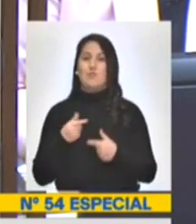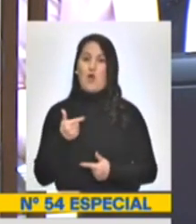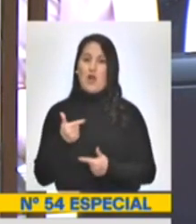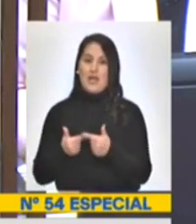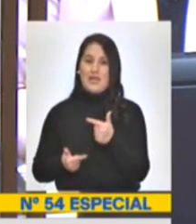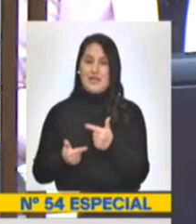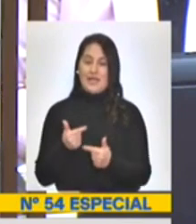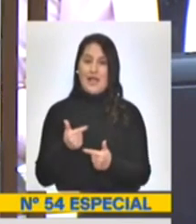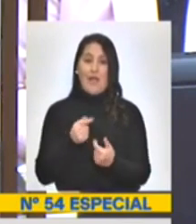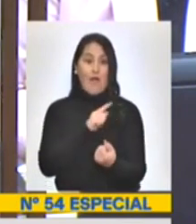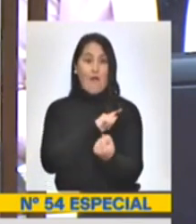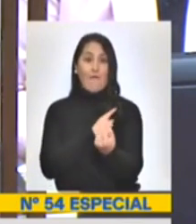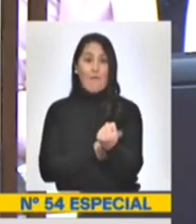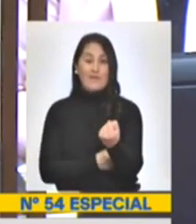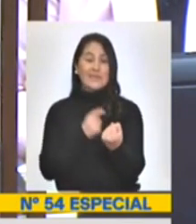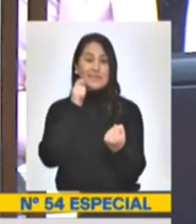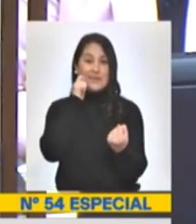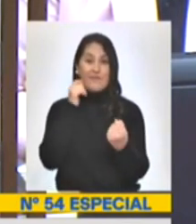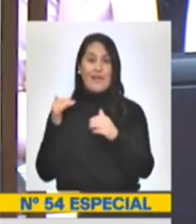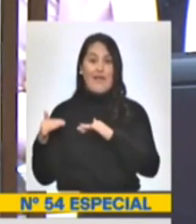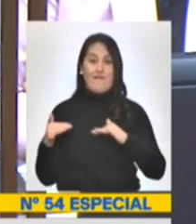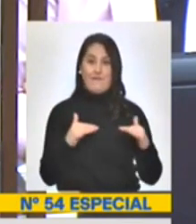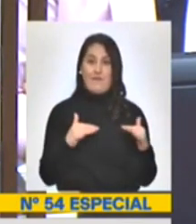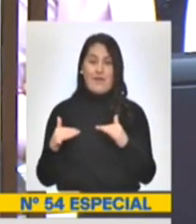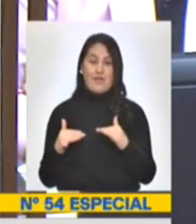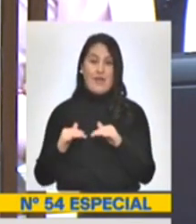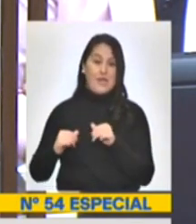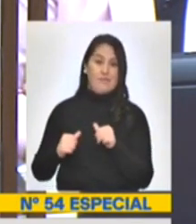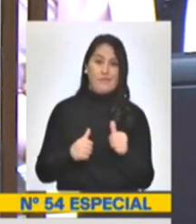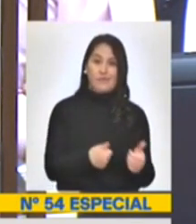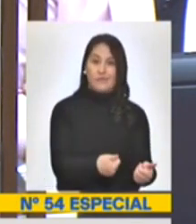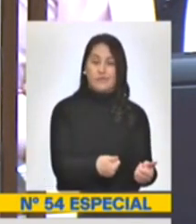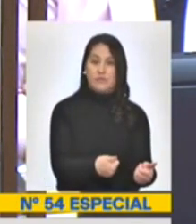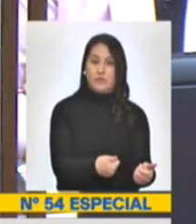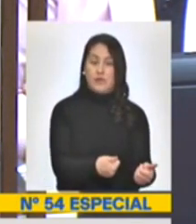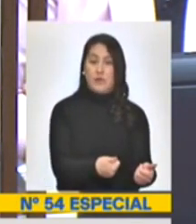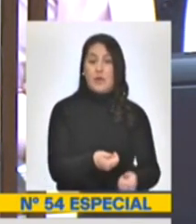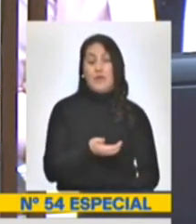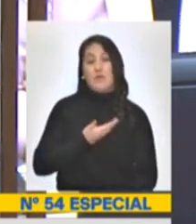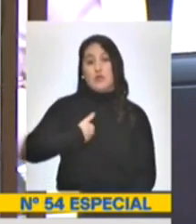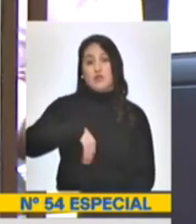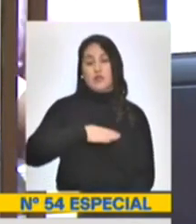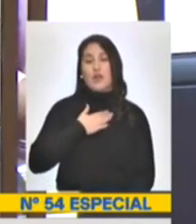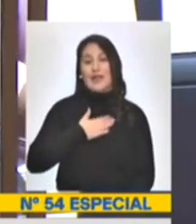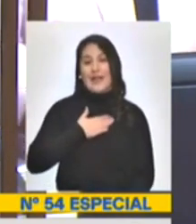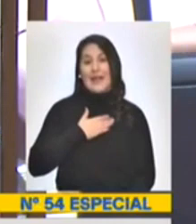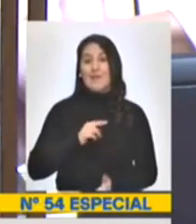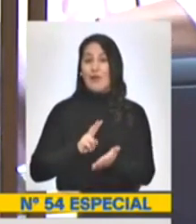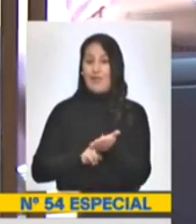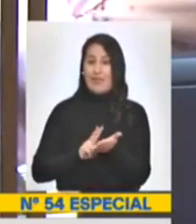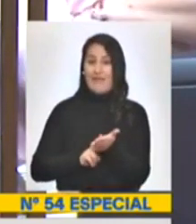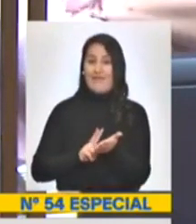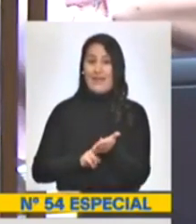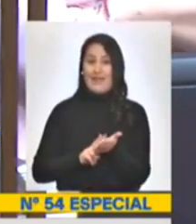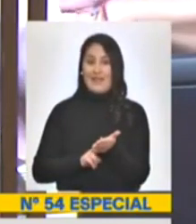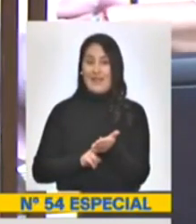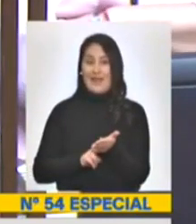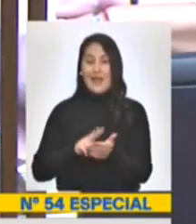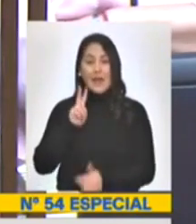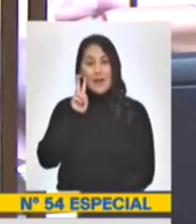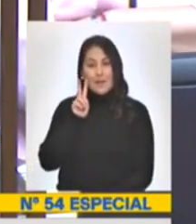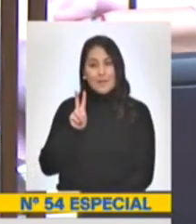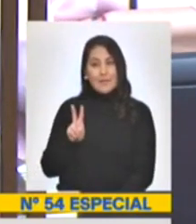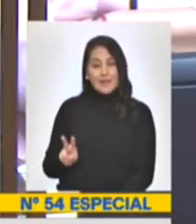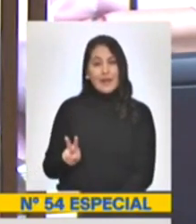Porque la fuerza es la guerra y el aplastamiento. Pero si nosotros queremos realmente, con una visión